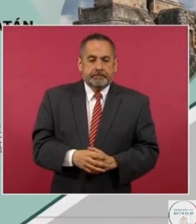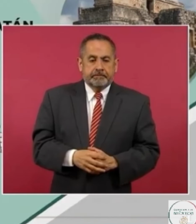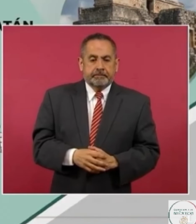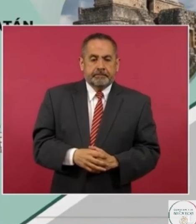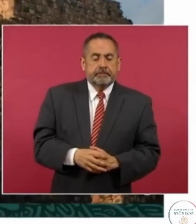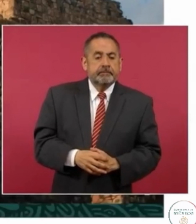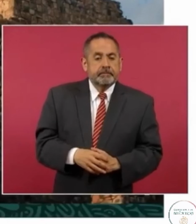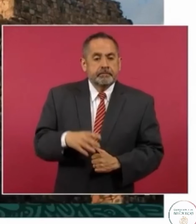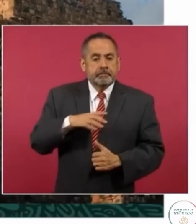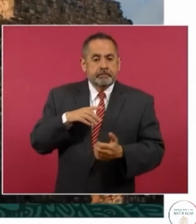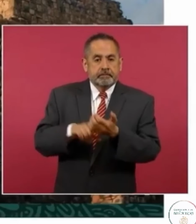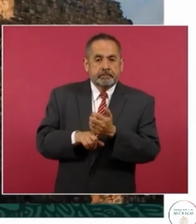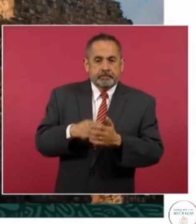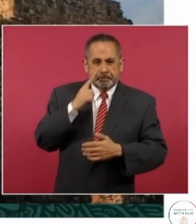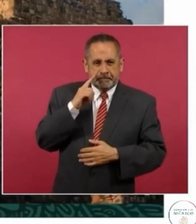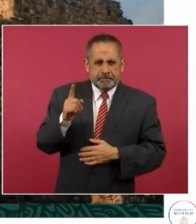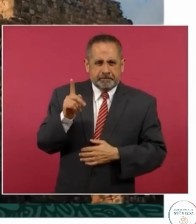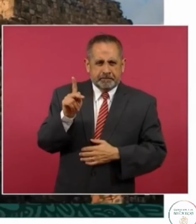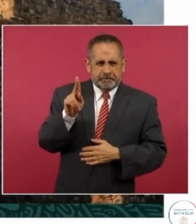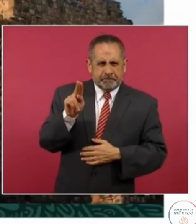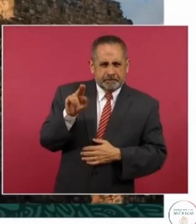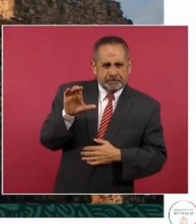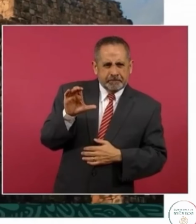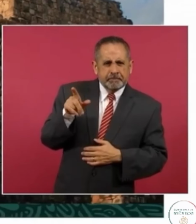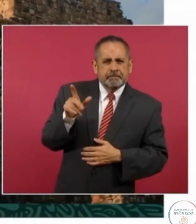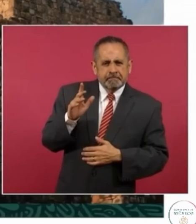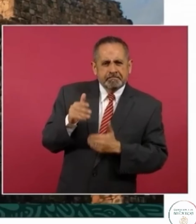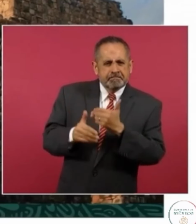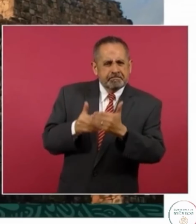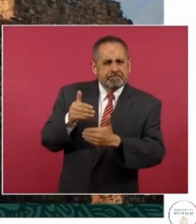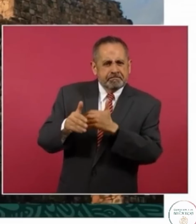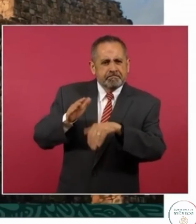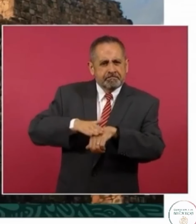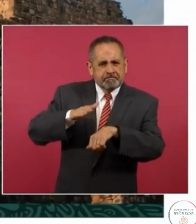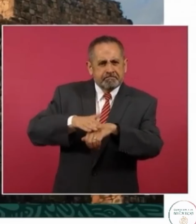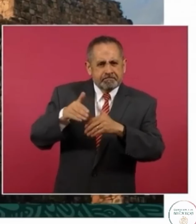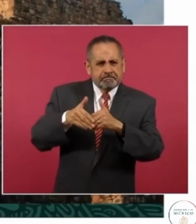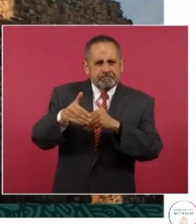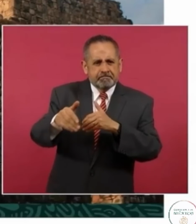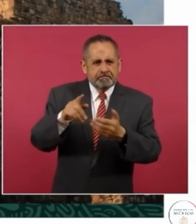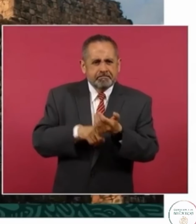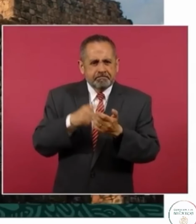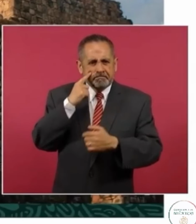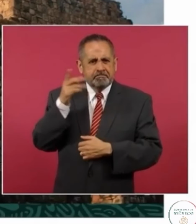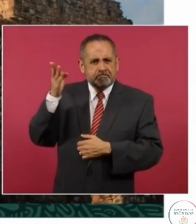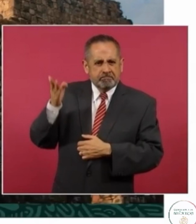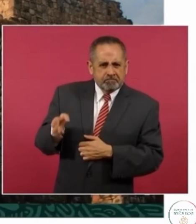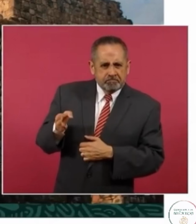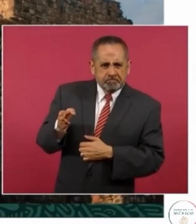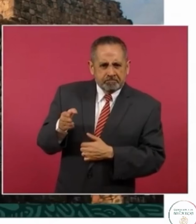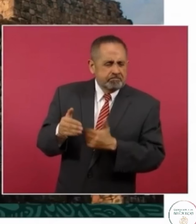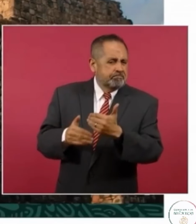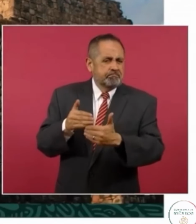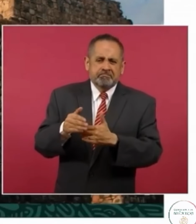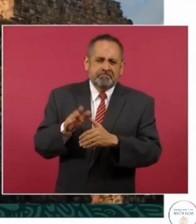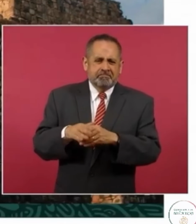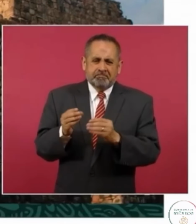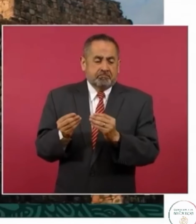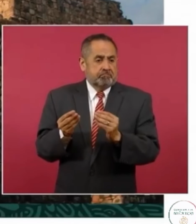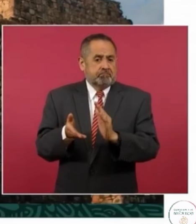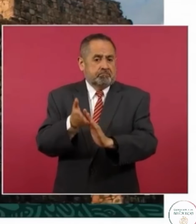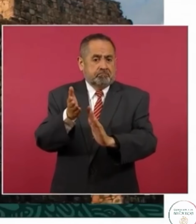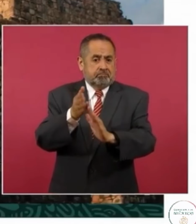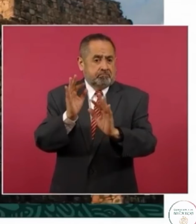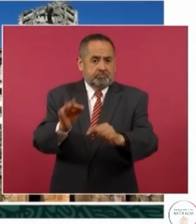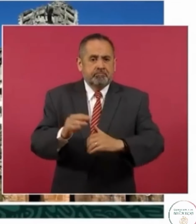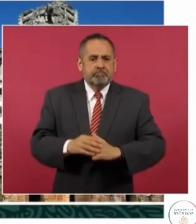hemos avanzado mucho en la investigación que corresponde a la zona de Oxquintoc. La que sigue. Y tenemos todo